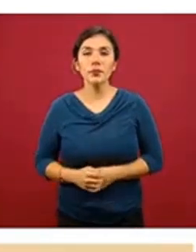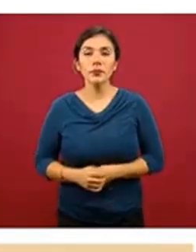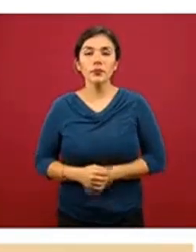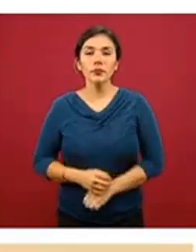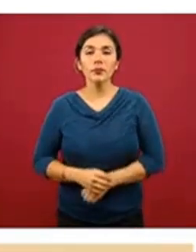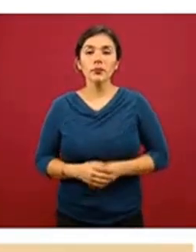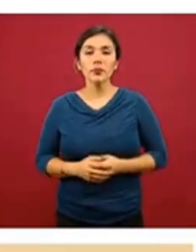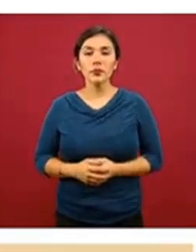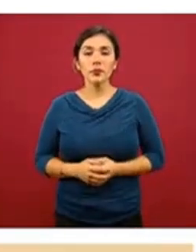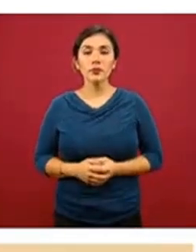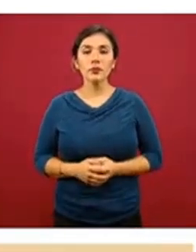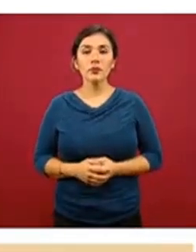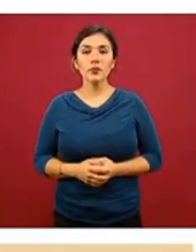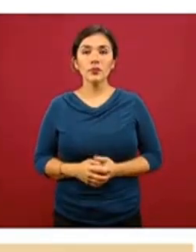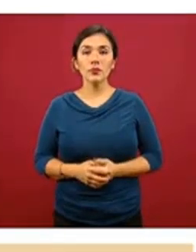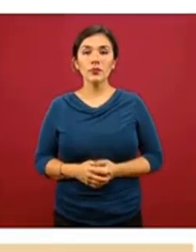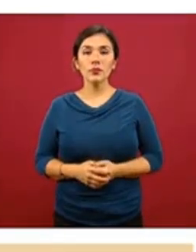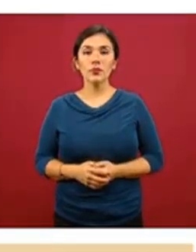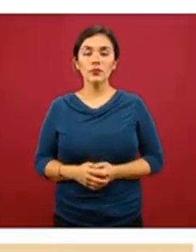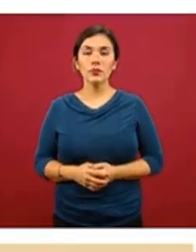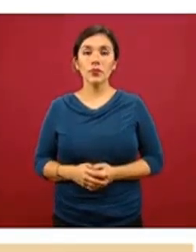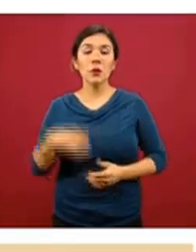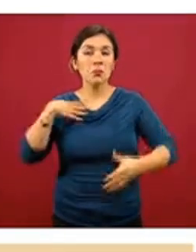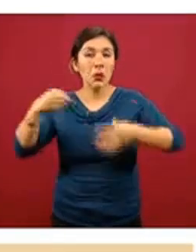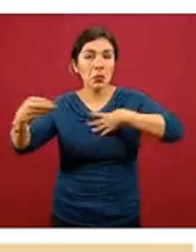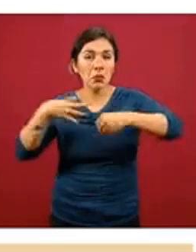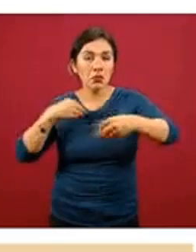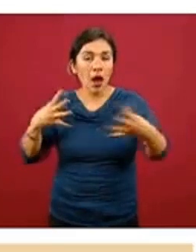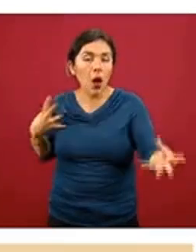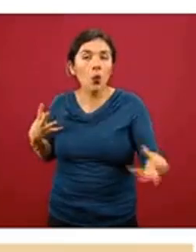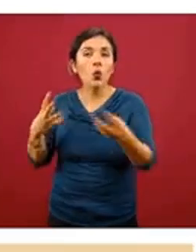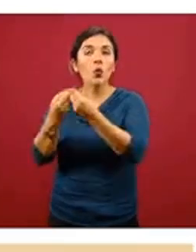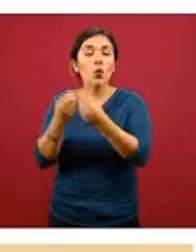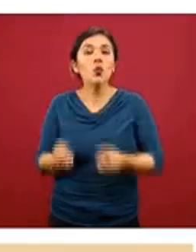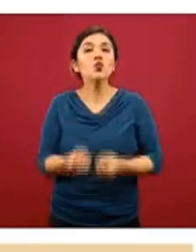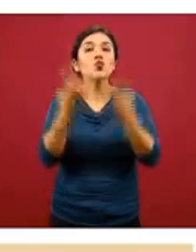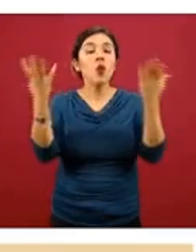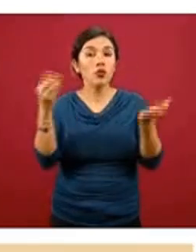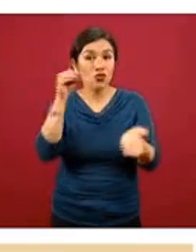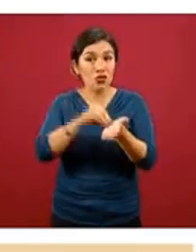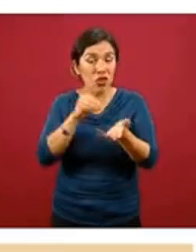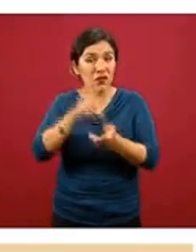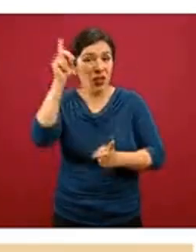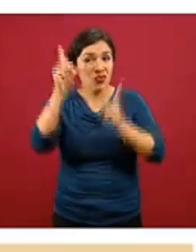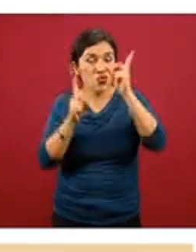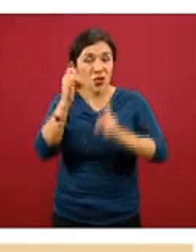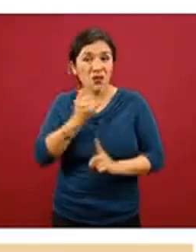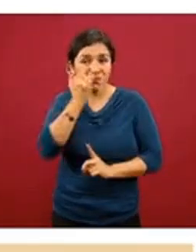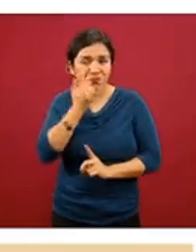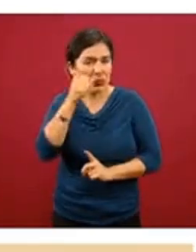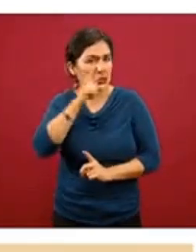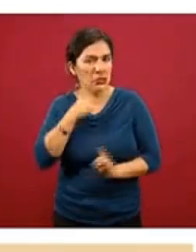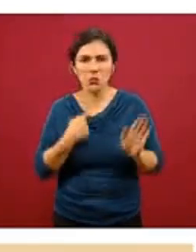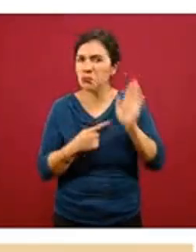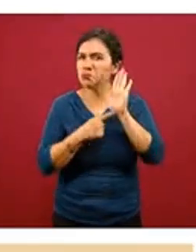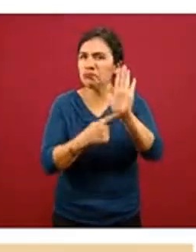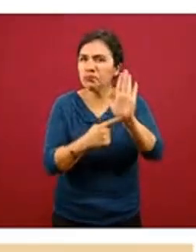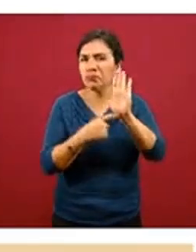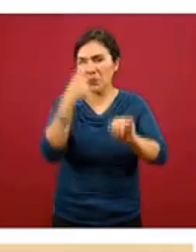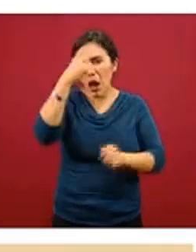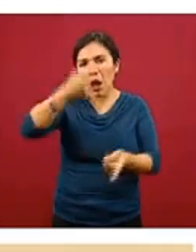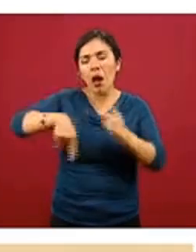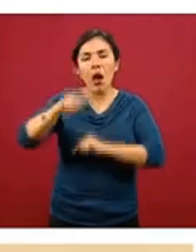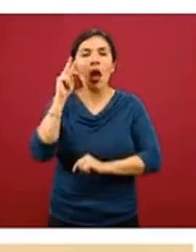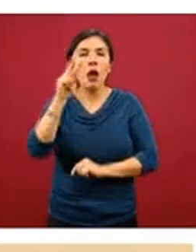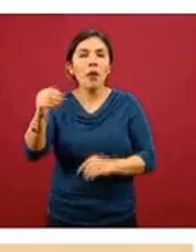siguiente diapositiva, la curva epidémica de casos confirmados y aún sospechosos. Siempre lo presentamos para